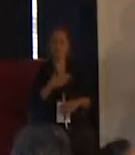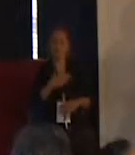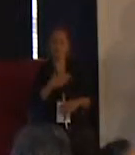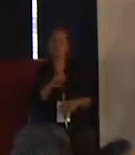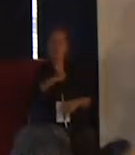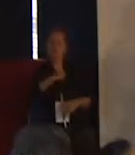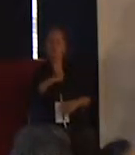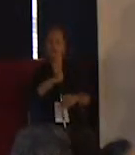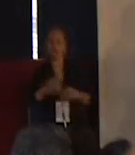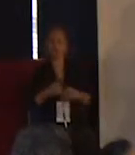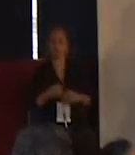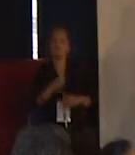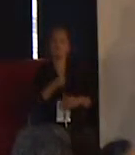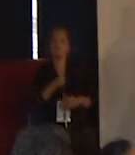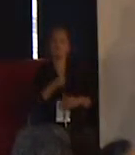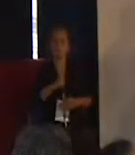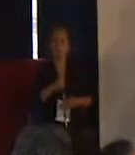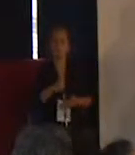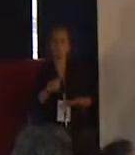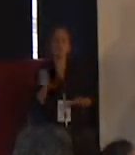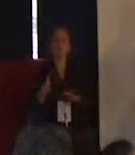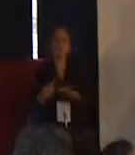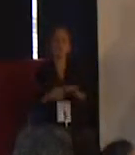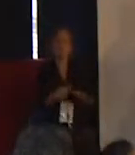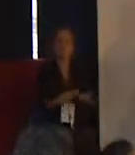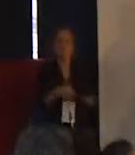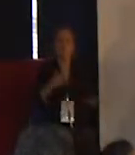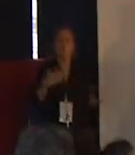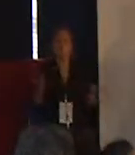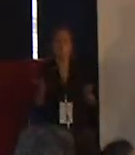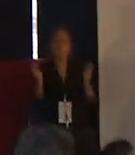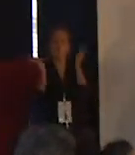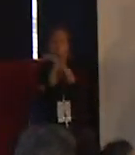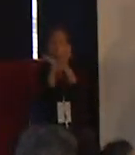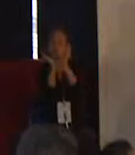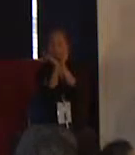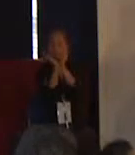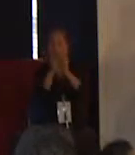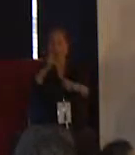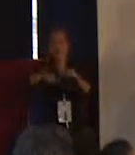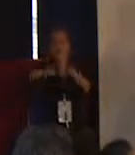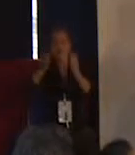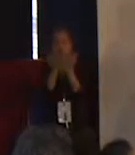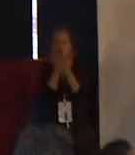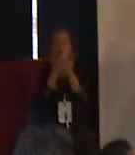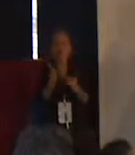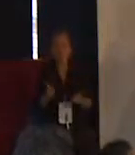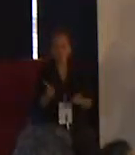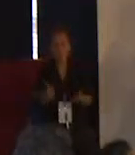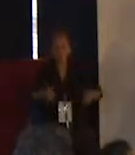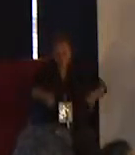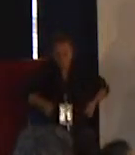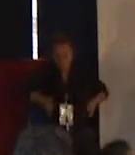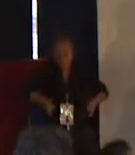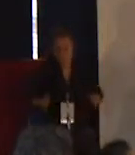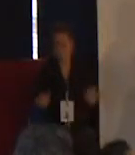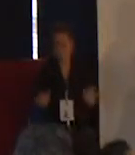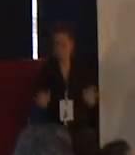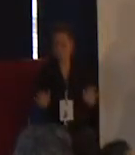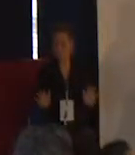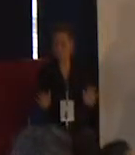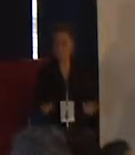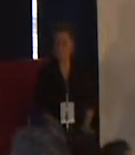llevé un derecho de petición en bienestar familiar y le mandaron sillas de ruedas, que no en mi pueblo no lo